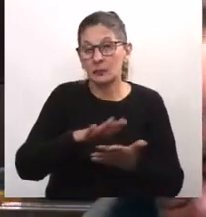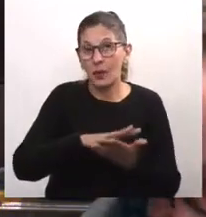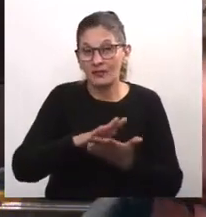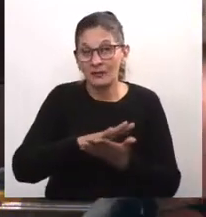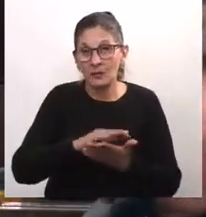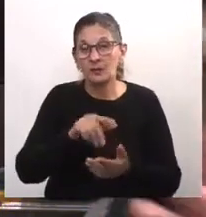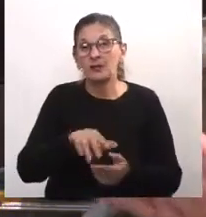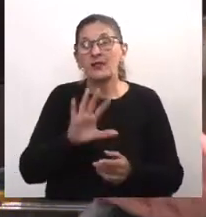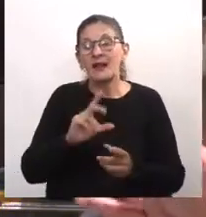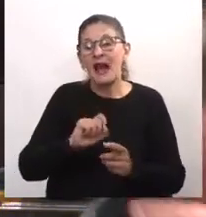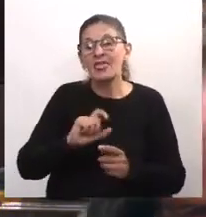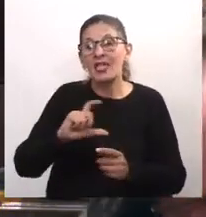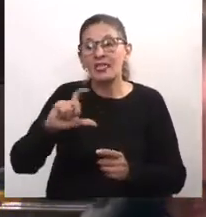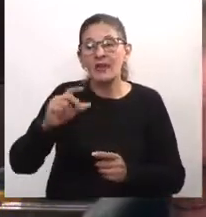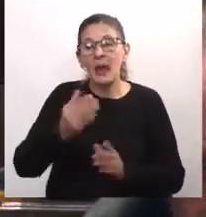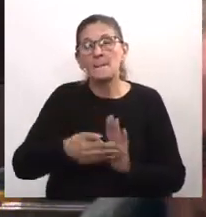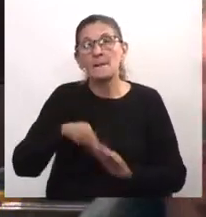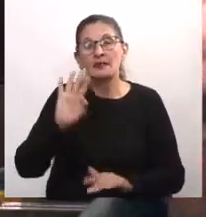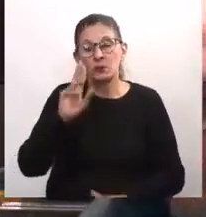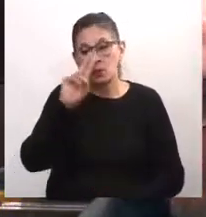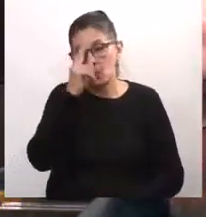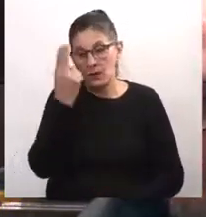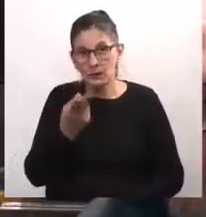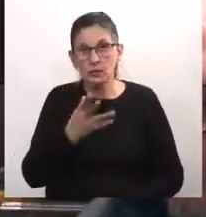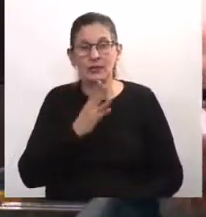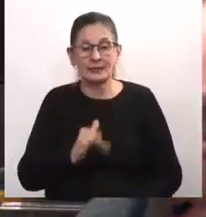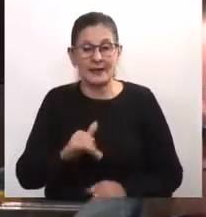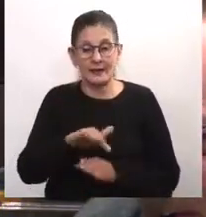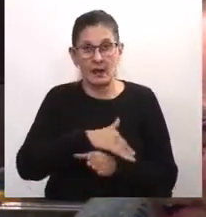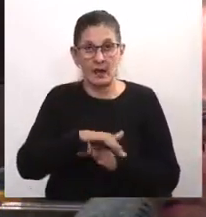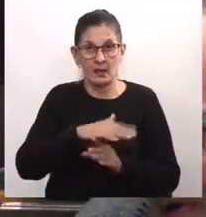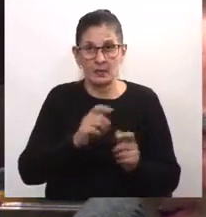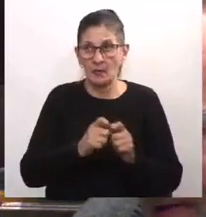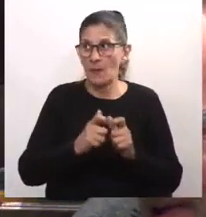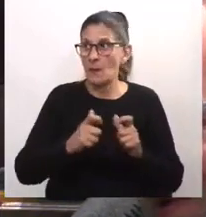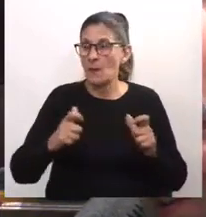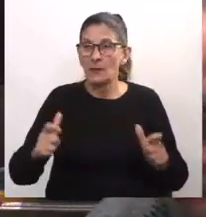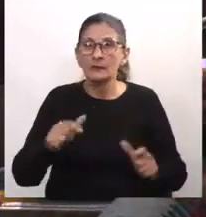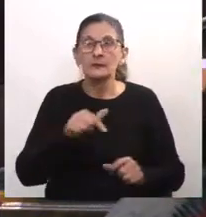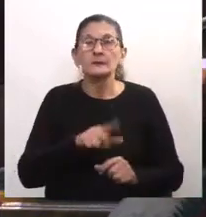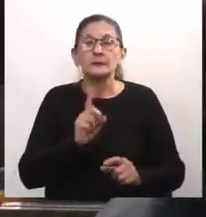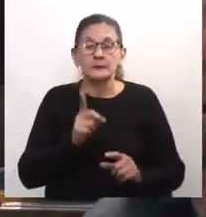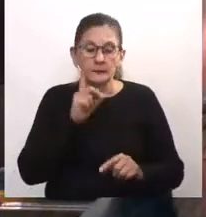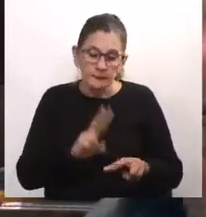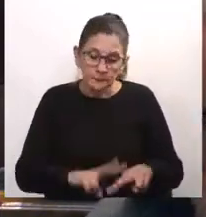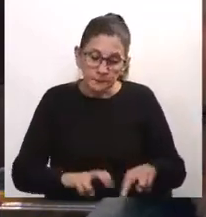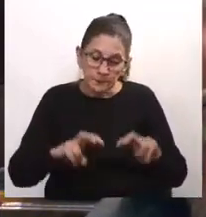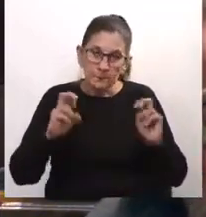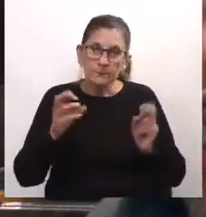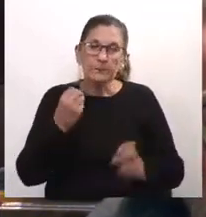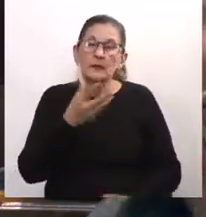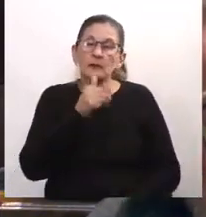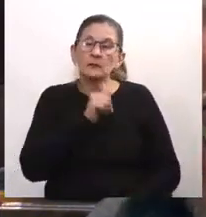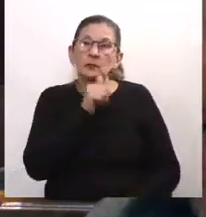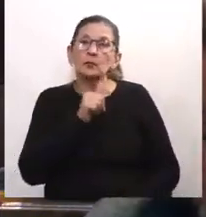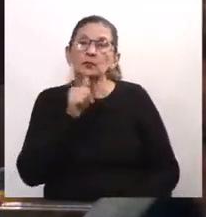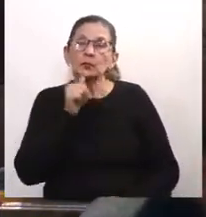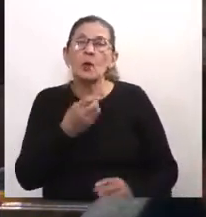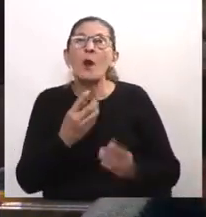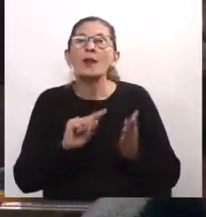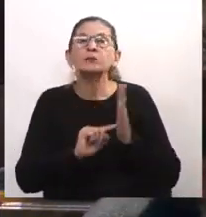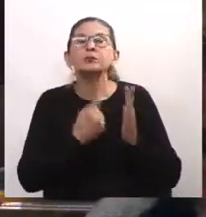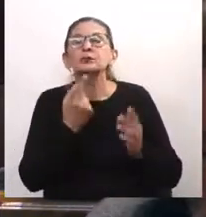que viven de cada día más uruguayos se encuentran en situación de intemperie completa? Debió hacerse un análisis para resolver cuáles son los puntos